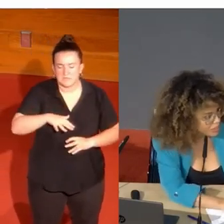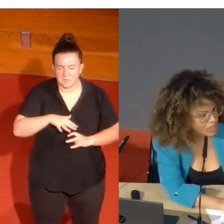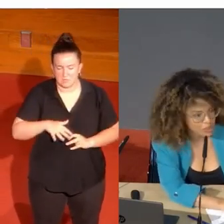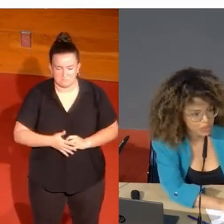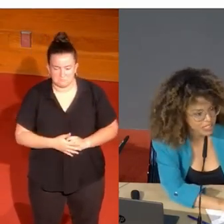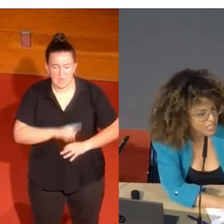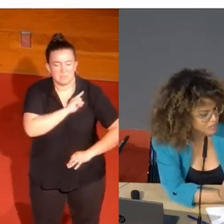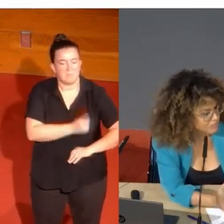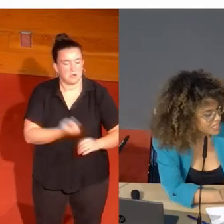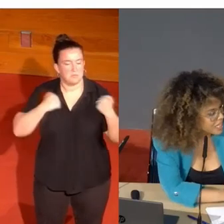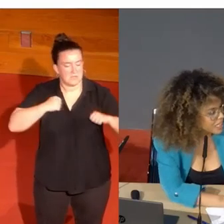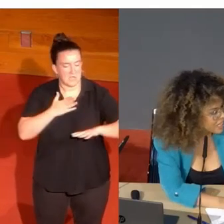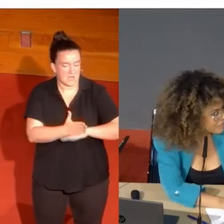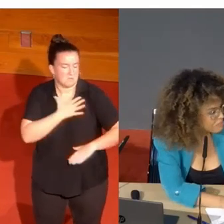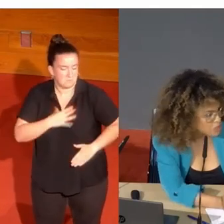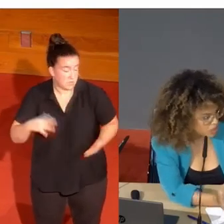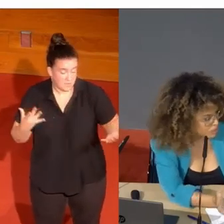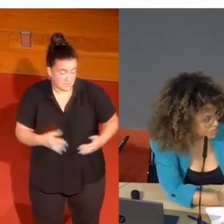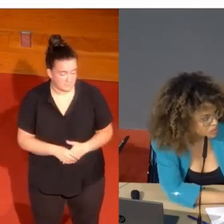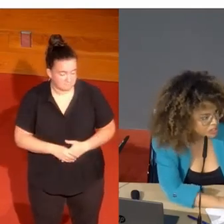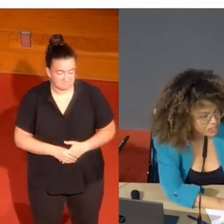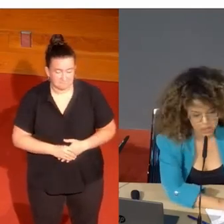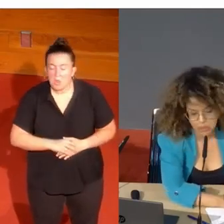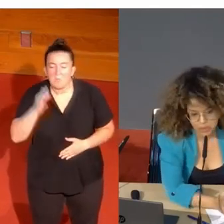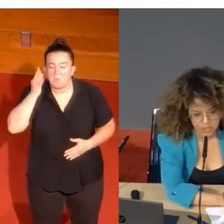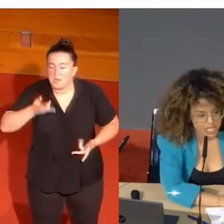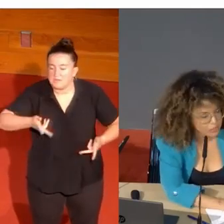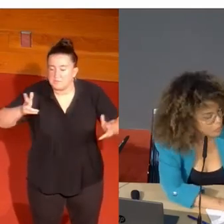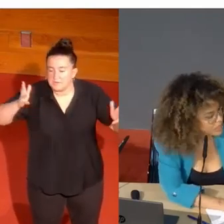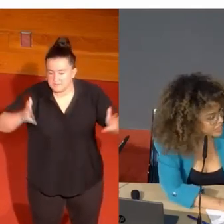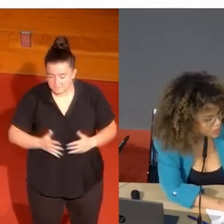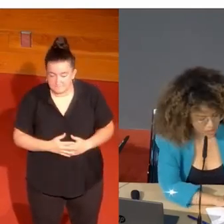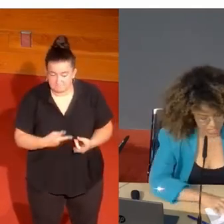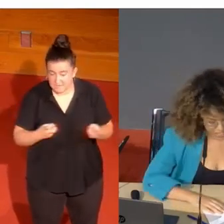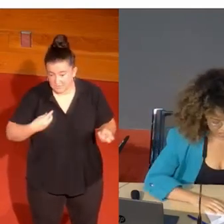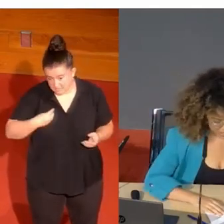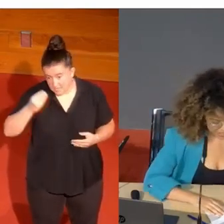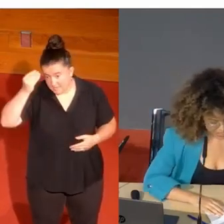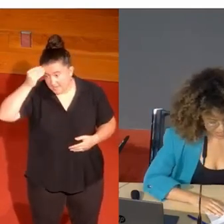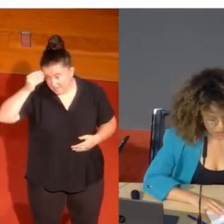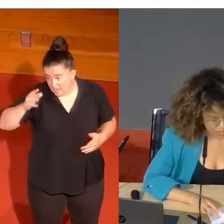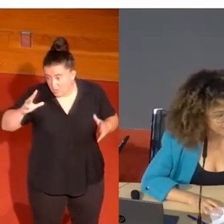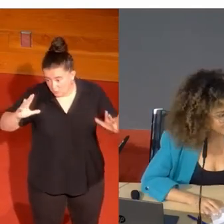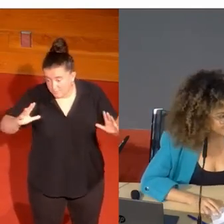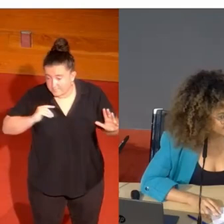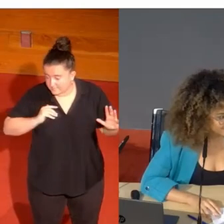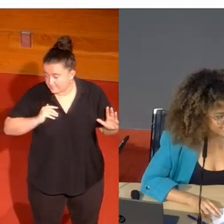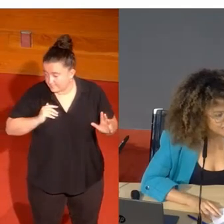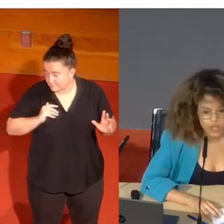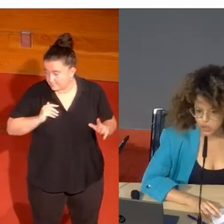deporte y donde las mujeres eh Son libres no Y entonces Bueno creo que es muy importante recordar recordar